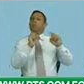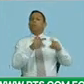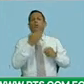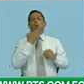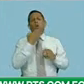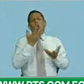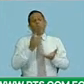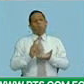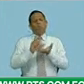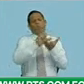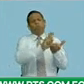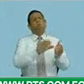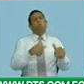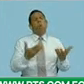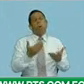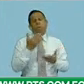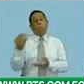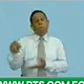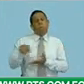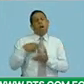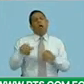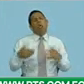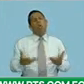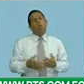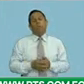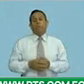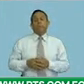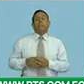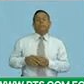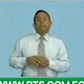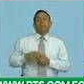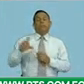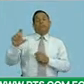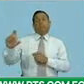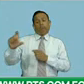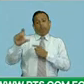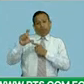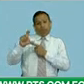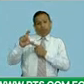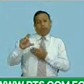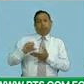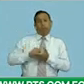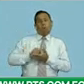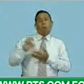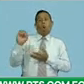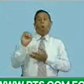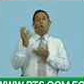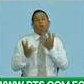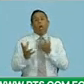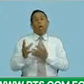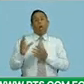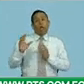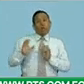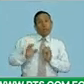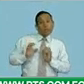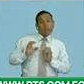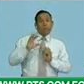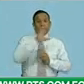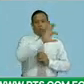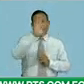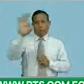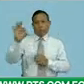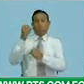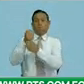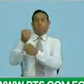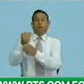poder. Respondió: había un rédito económico y en otros había posibilidad de dar plazas de trabajo a ciudadanos.